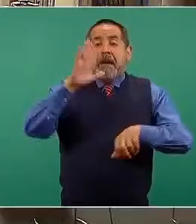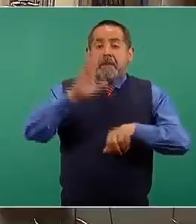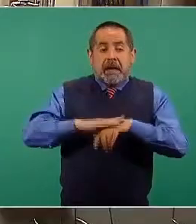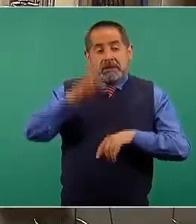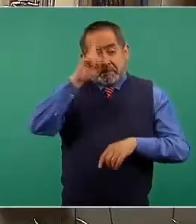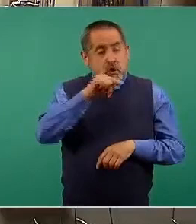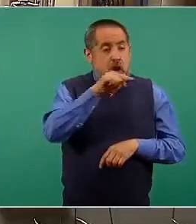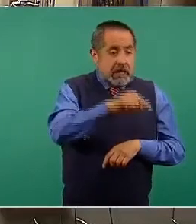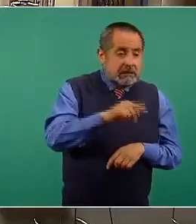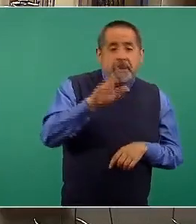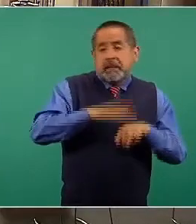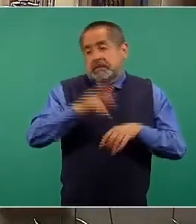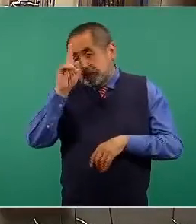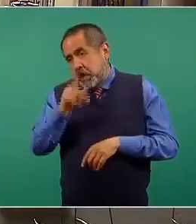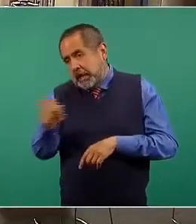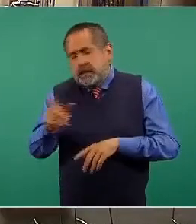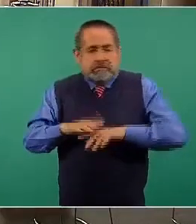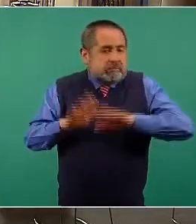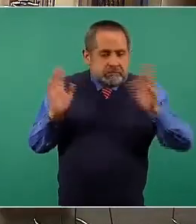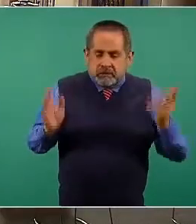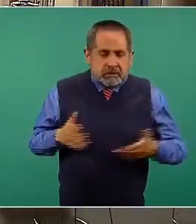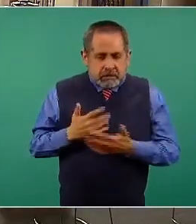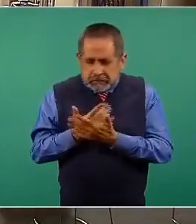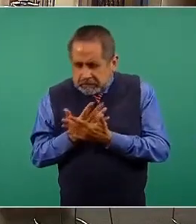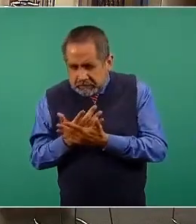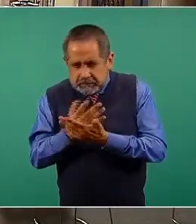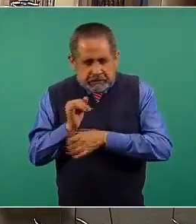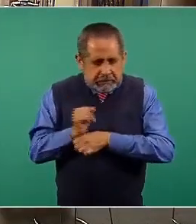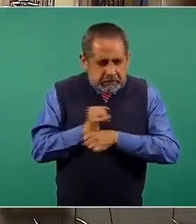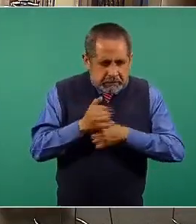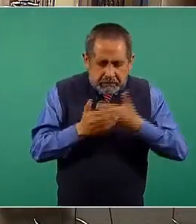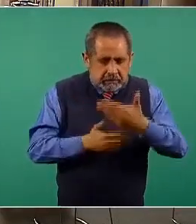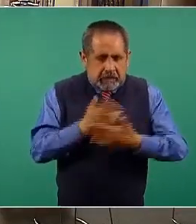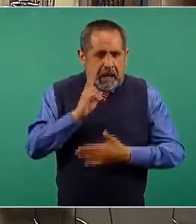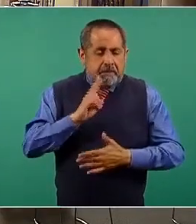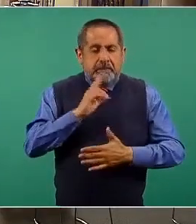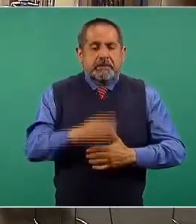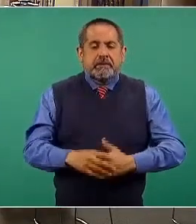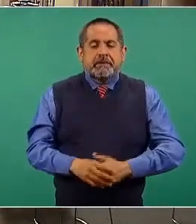alguna diferencia, teniendo siempre estas consideraciones que acabamos de comentar.